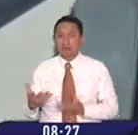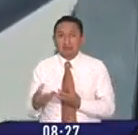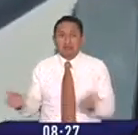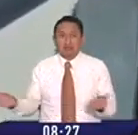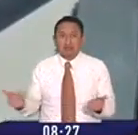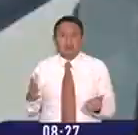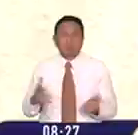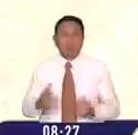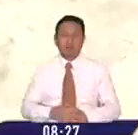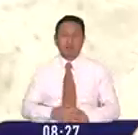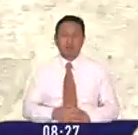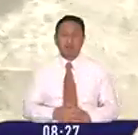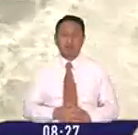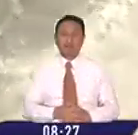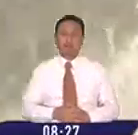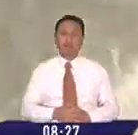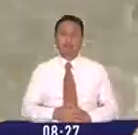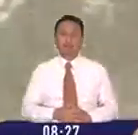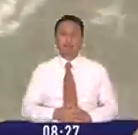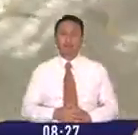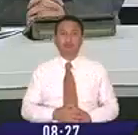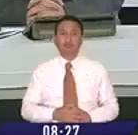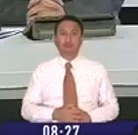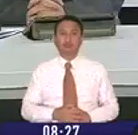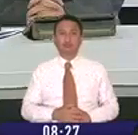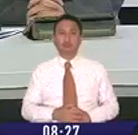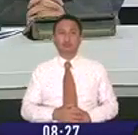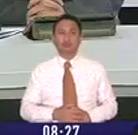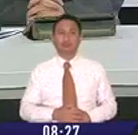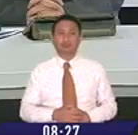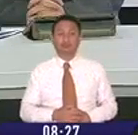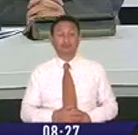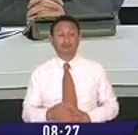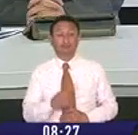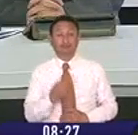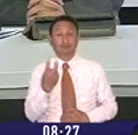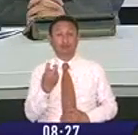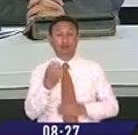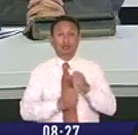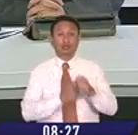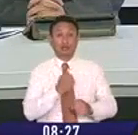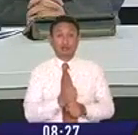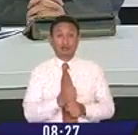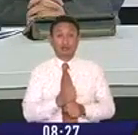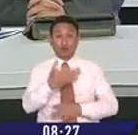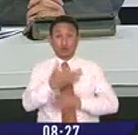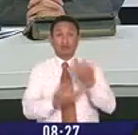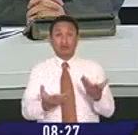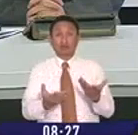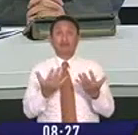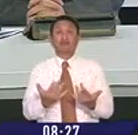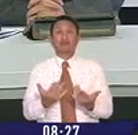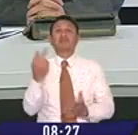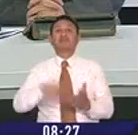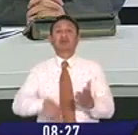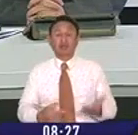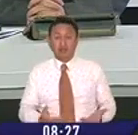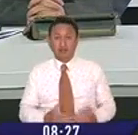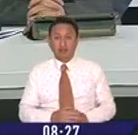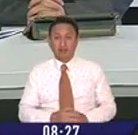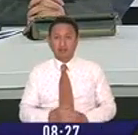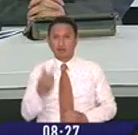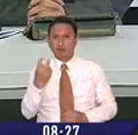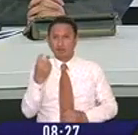En Quito informó Iván Casamen. 12 años, ¿no? ¿Qué esperan la justicia? ¿Qué espera la autoridad?